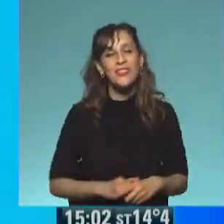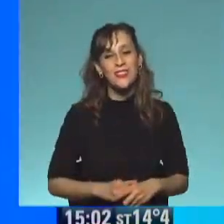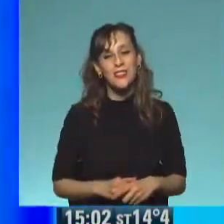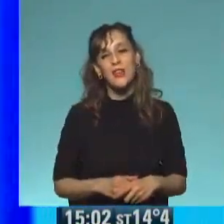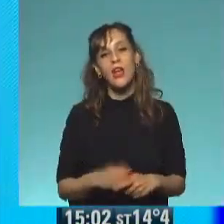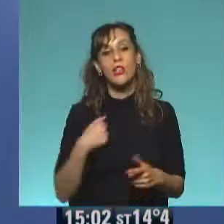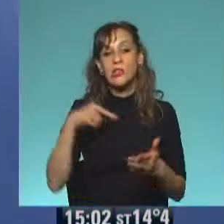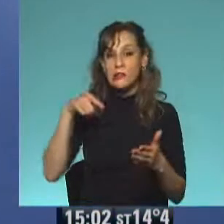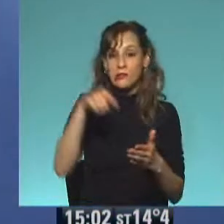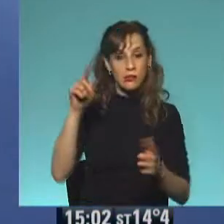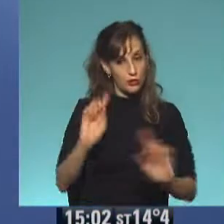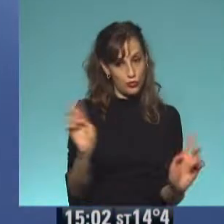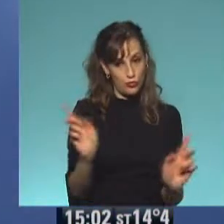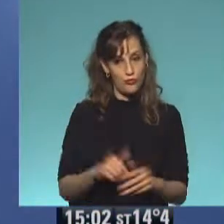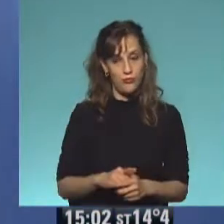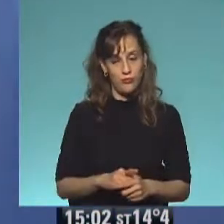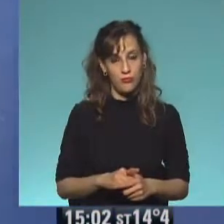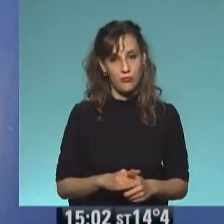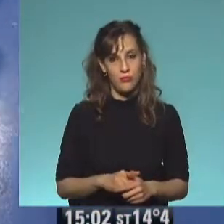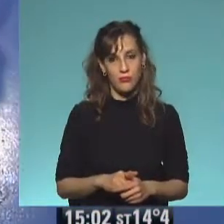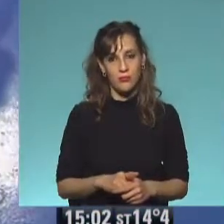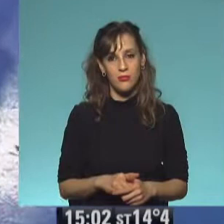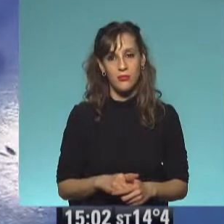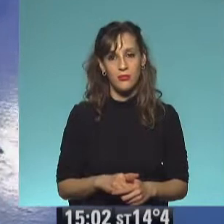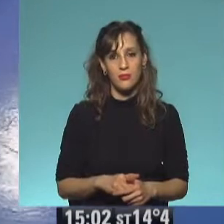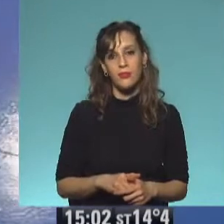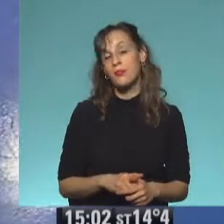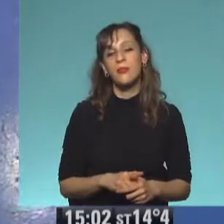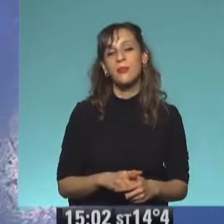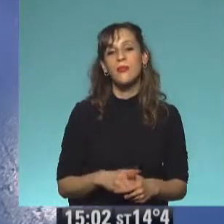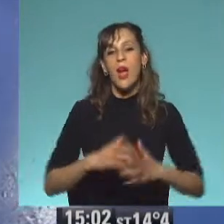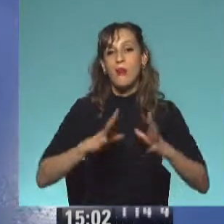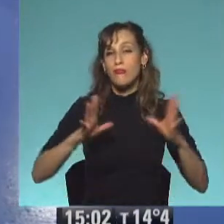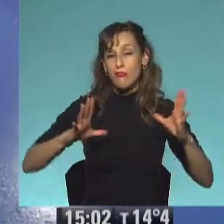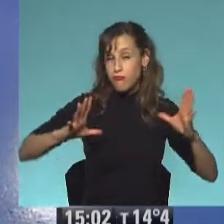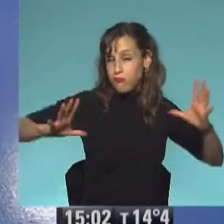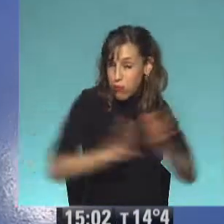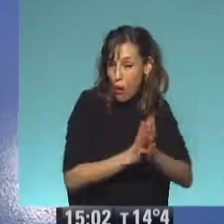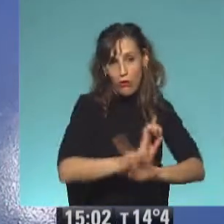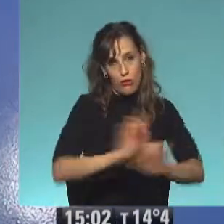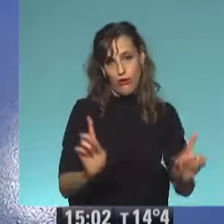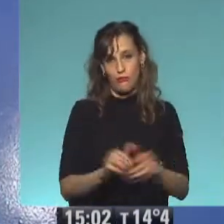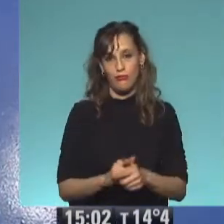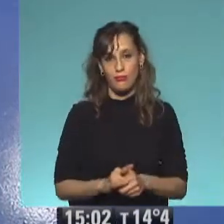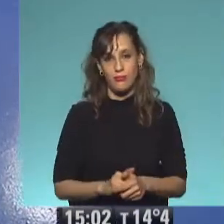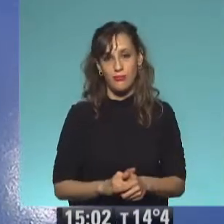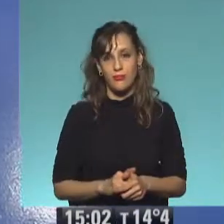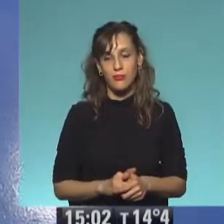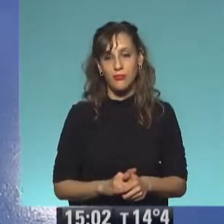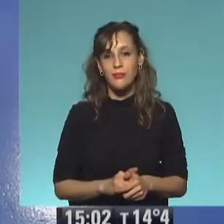a reventar toma de mí y está de la actividad tenemos doscientas